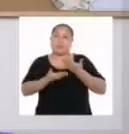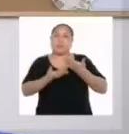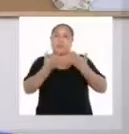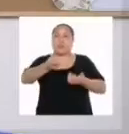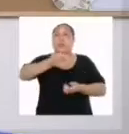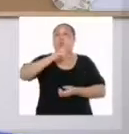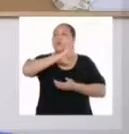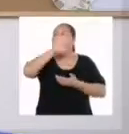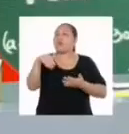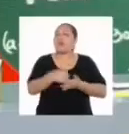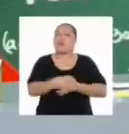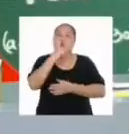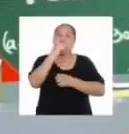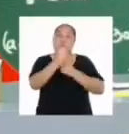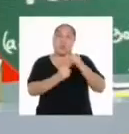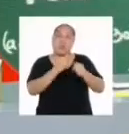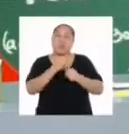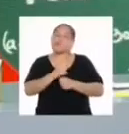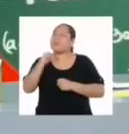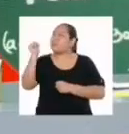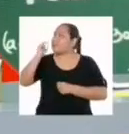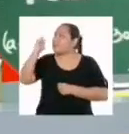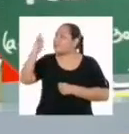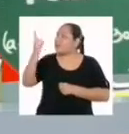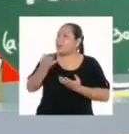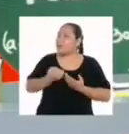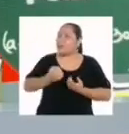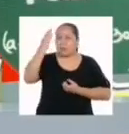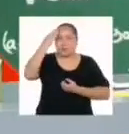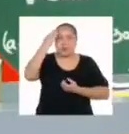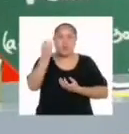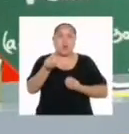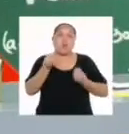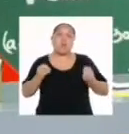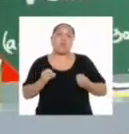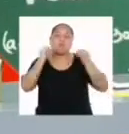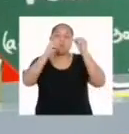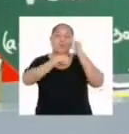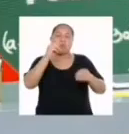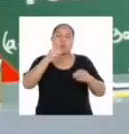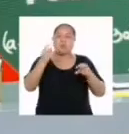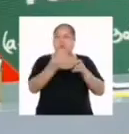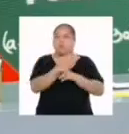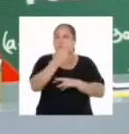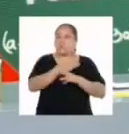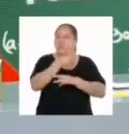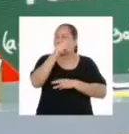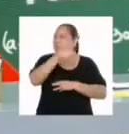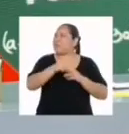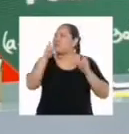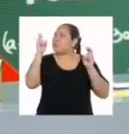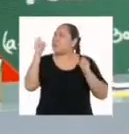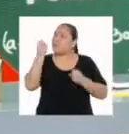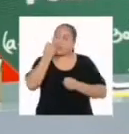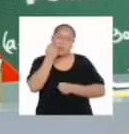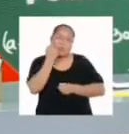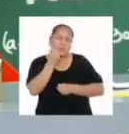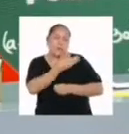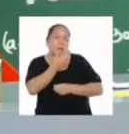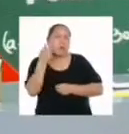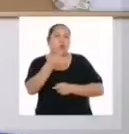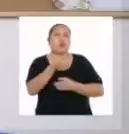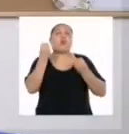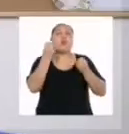agua durante todo el año. Sí, profesora, queremos saber de qué manera podemos aplicar las matemáticas en este tema para entender mejor